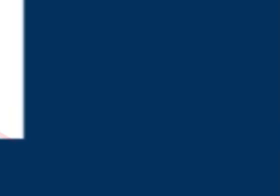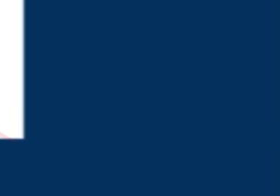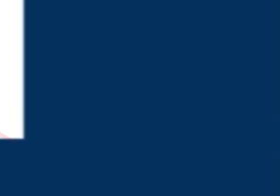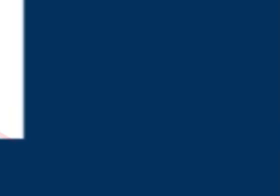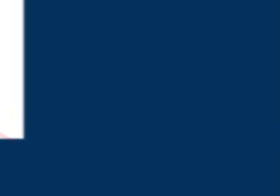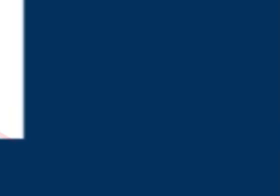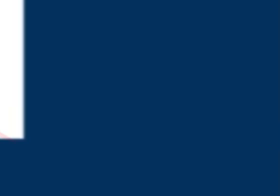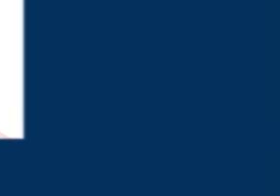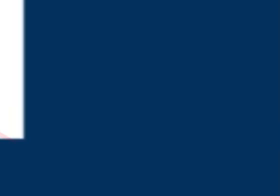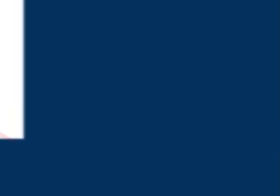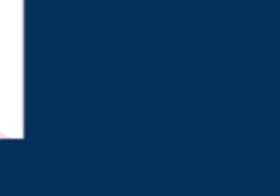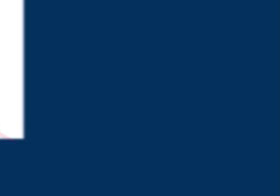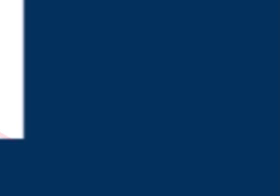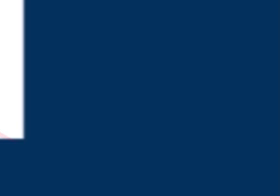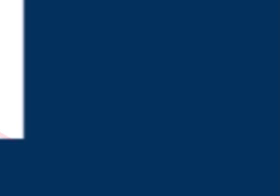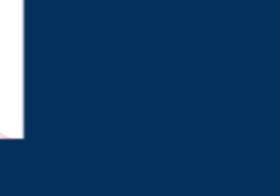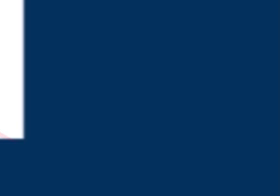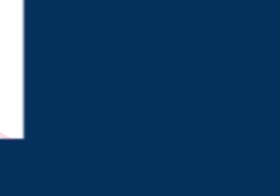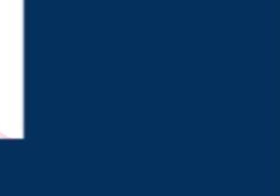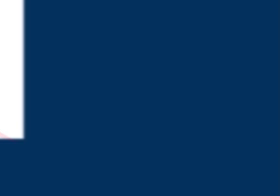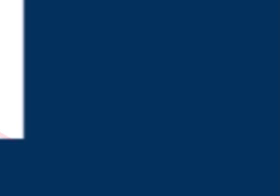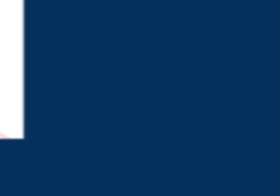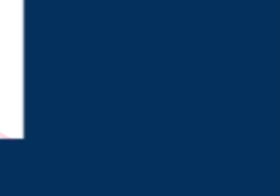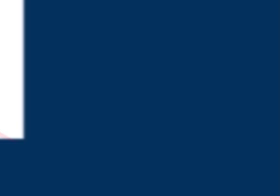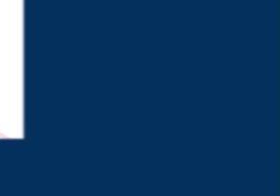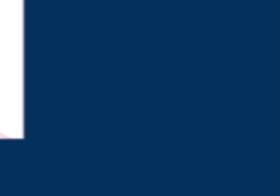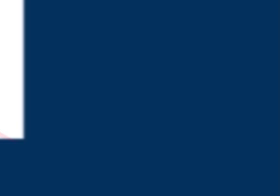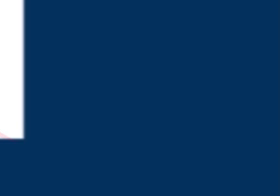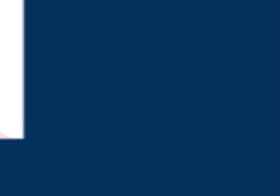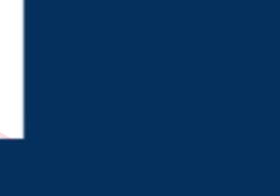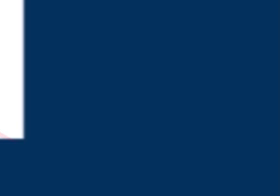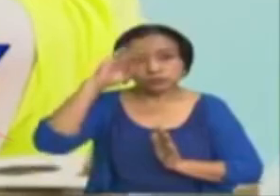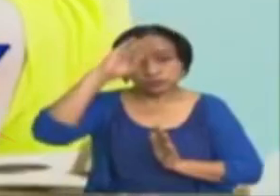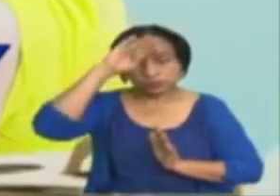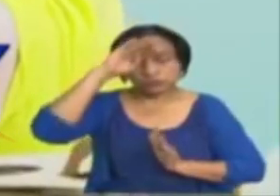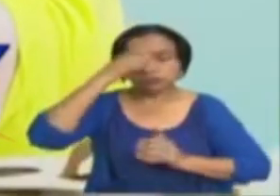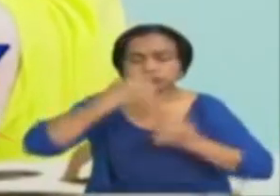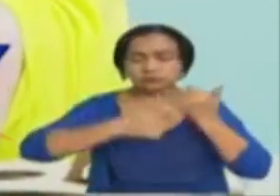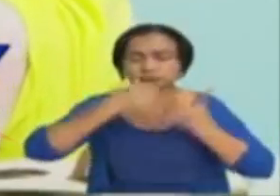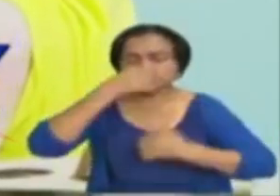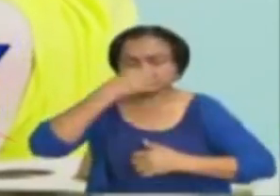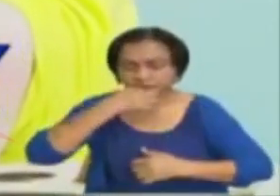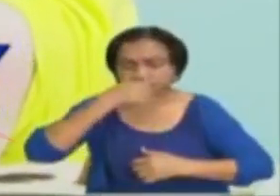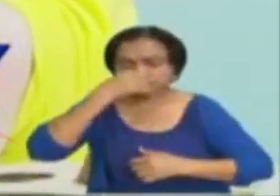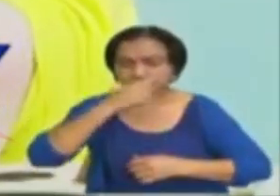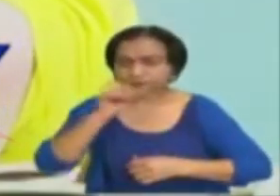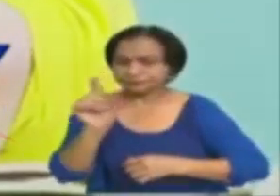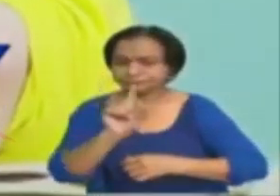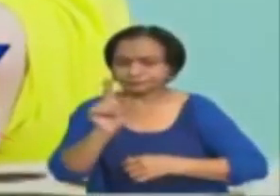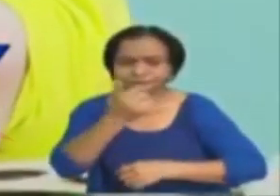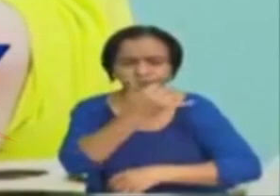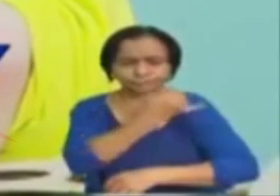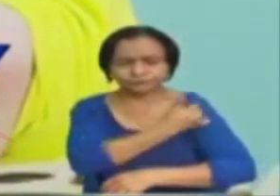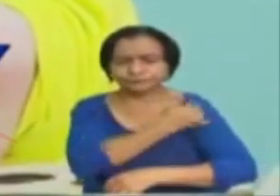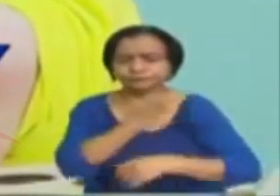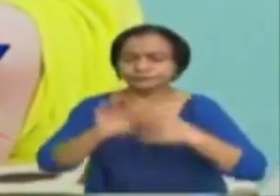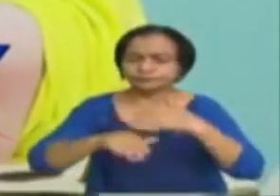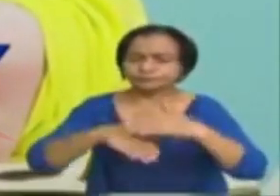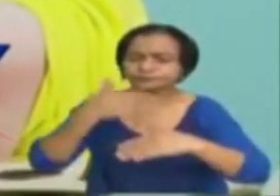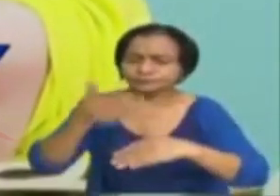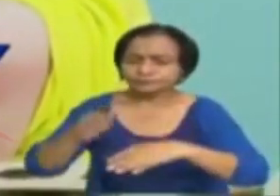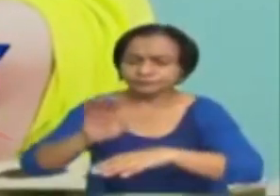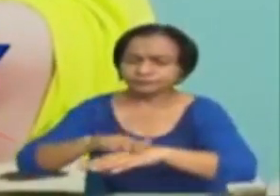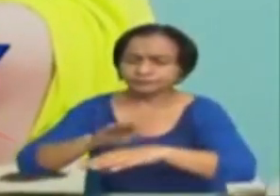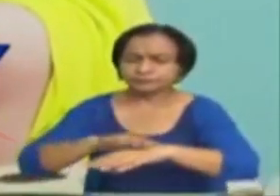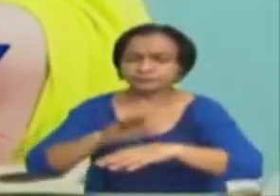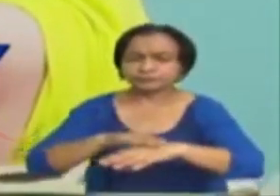de 8 a 11. En Telica, de... En la Casa de Necesidades Especiales, Casa del Adulto Mayor en Quetzalhuaque,